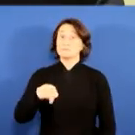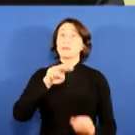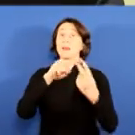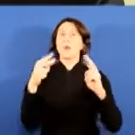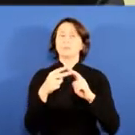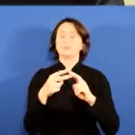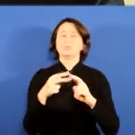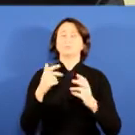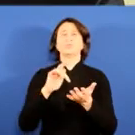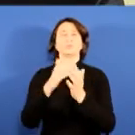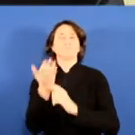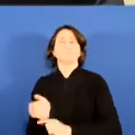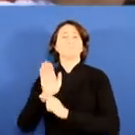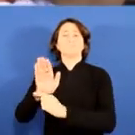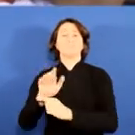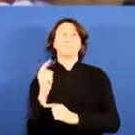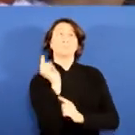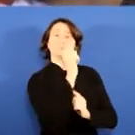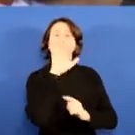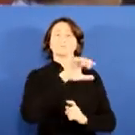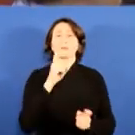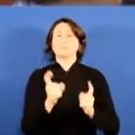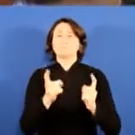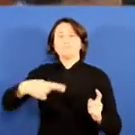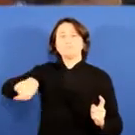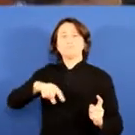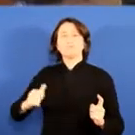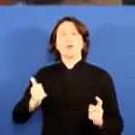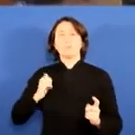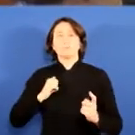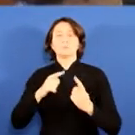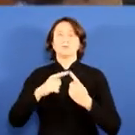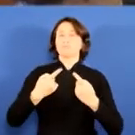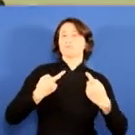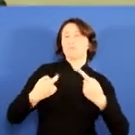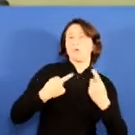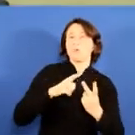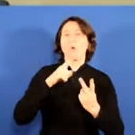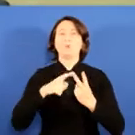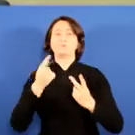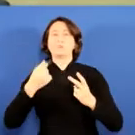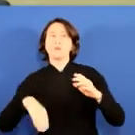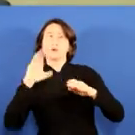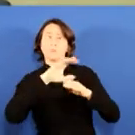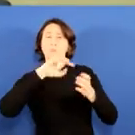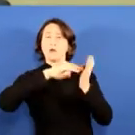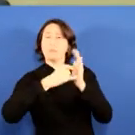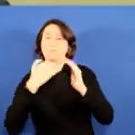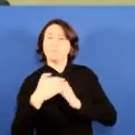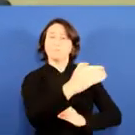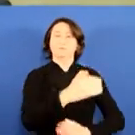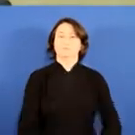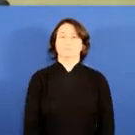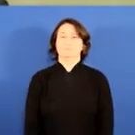Bilbao, Iñaki Azúa, y varios empresarios con diversas experiencias de implantación en el país azteca. Esta jornada de trabajo